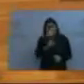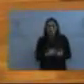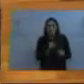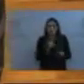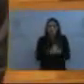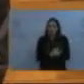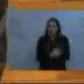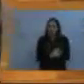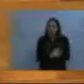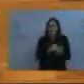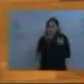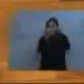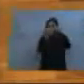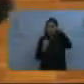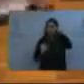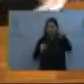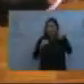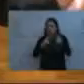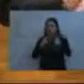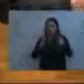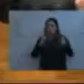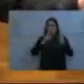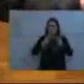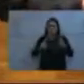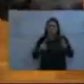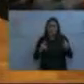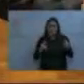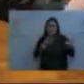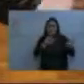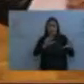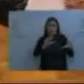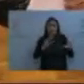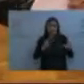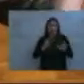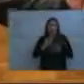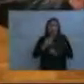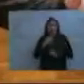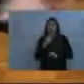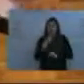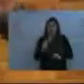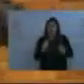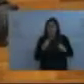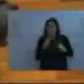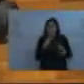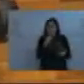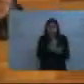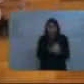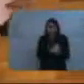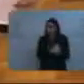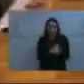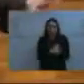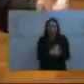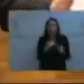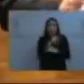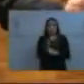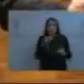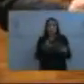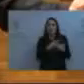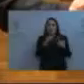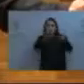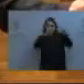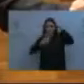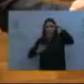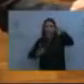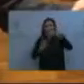producido nuevas grietas. Yo tengo aquí los recortes, un vecino, yo aquí no vuelvo a vivir, advierte, octubre de 2016. Las grietas obligan